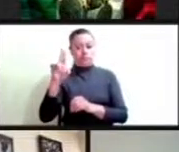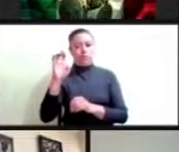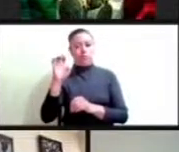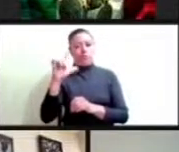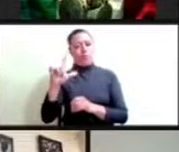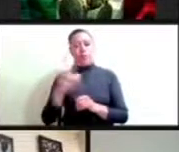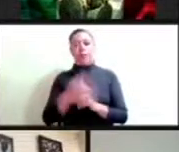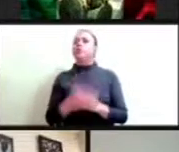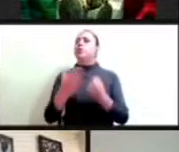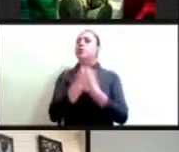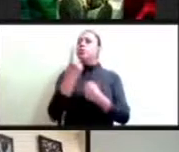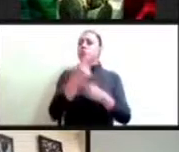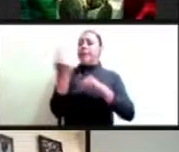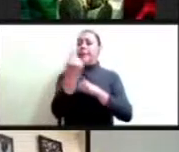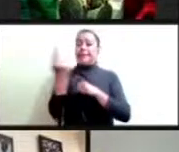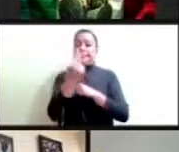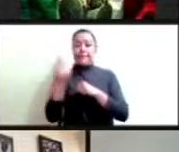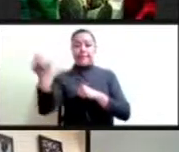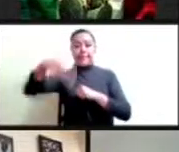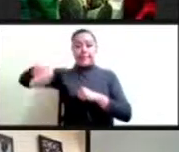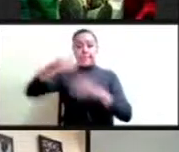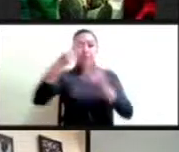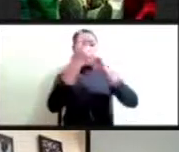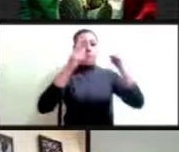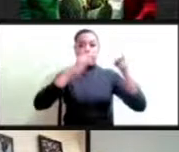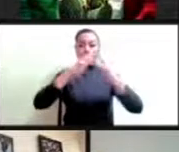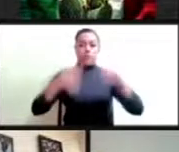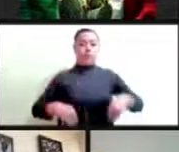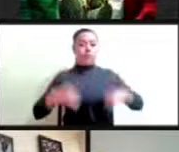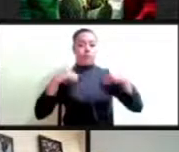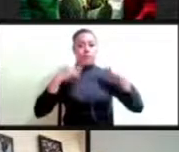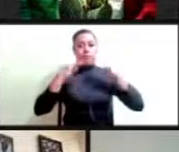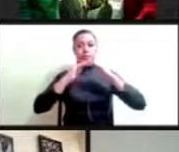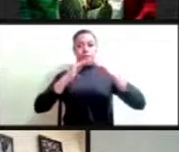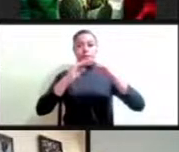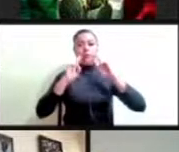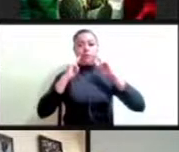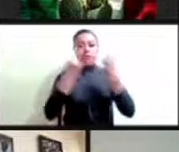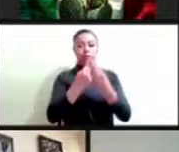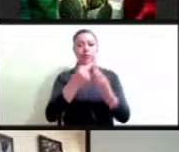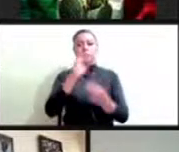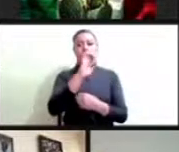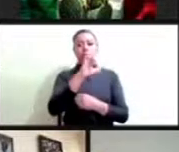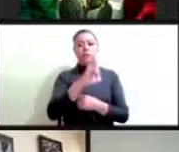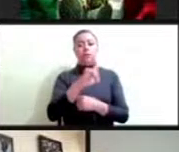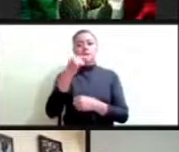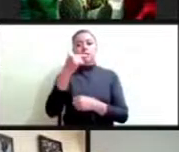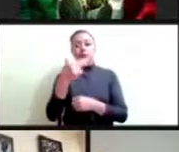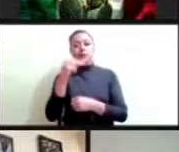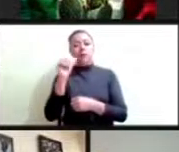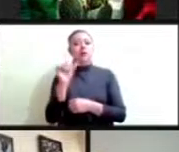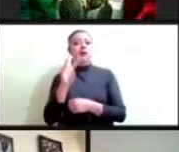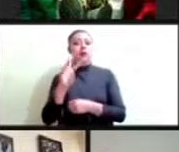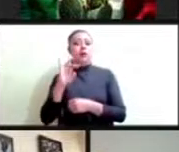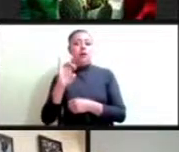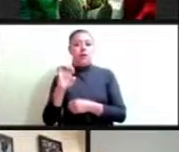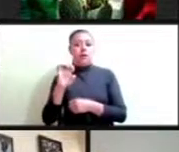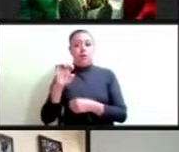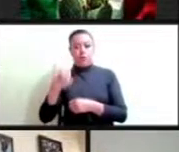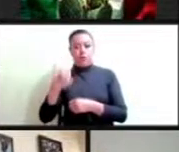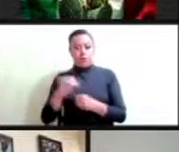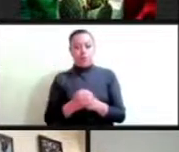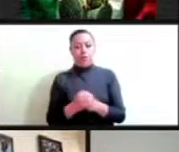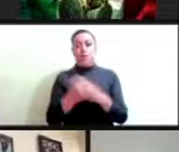las vecinas y los vecinos de la unidad habitacional El Jagüey, así como de las calles Potrero y